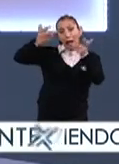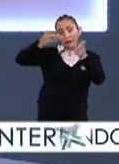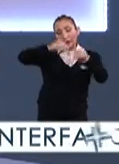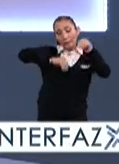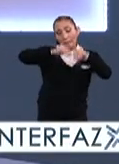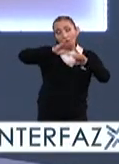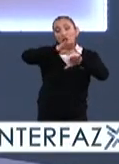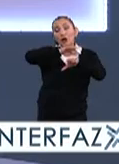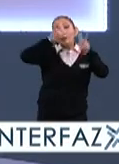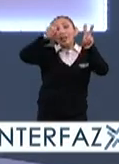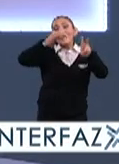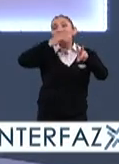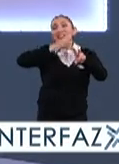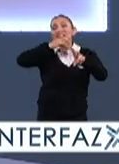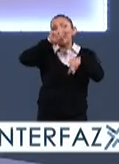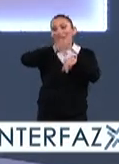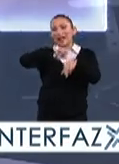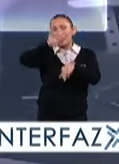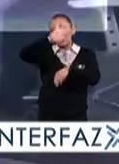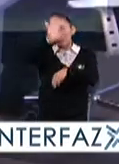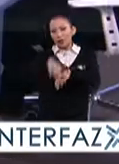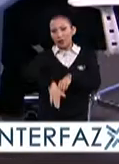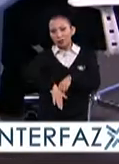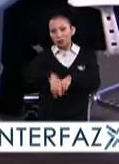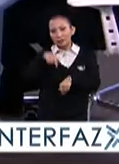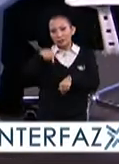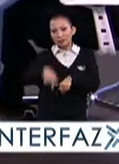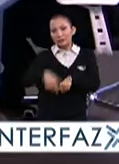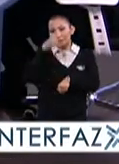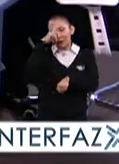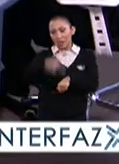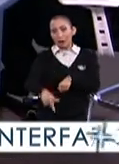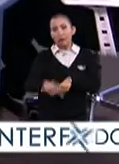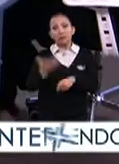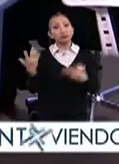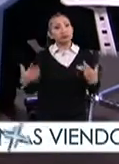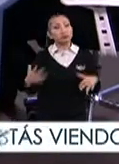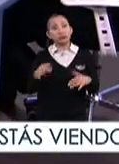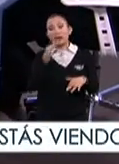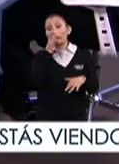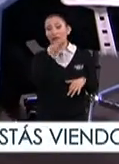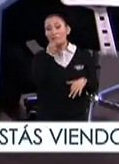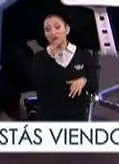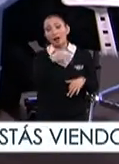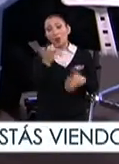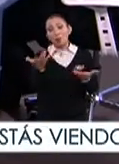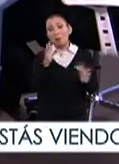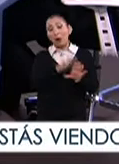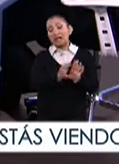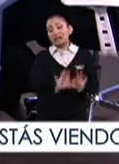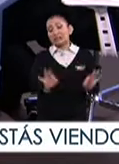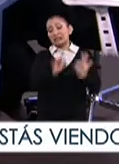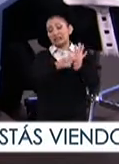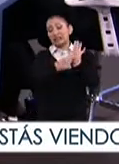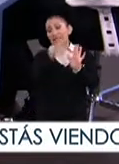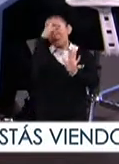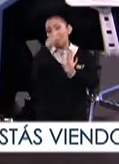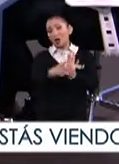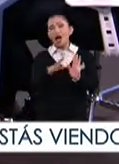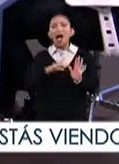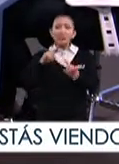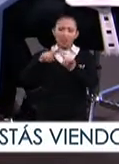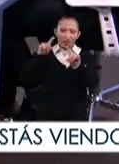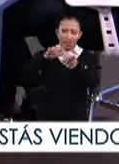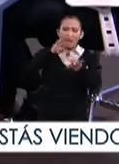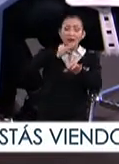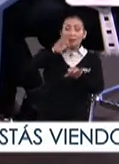produciendo sobre la celebración del Día de Muertos en México. Una celebración yo creo que la más icónica en nuestro país, ¿no? Hay muchas